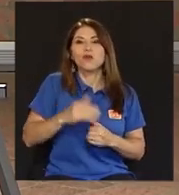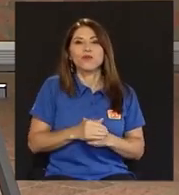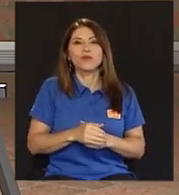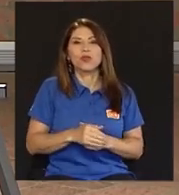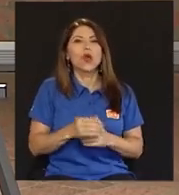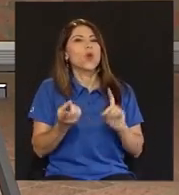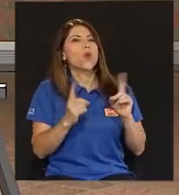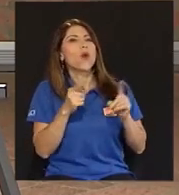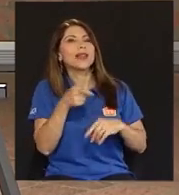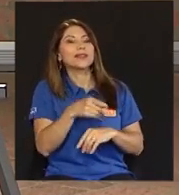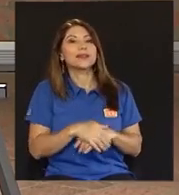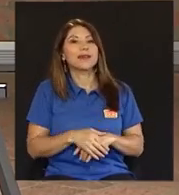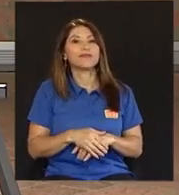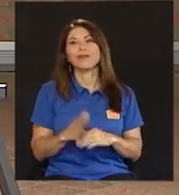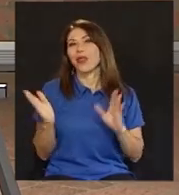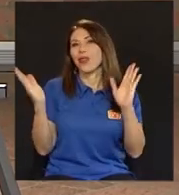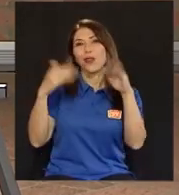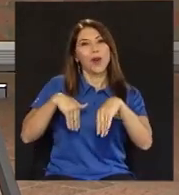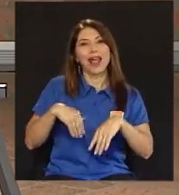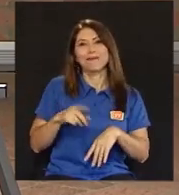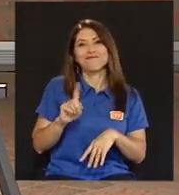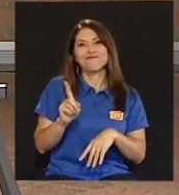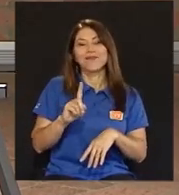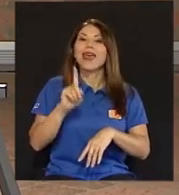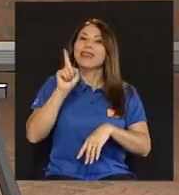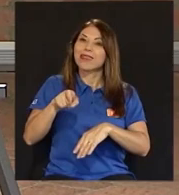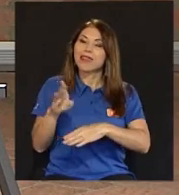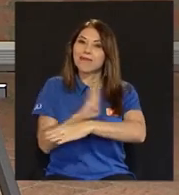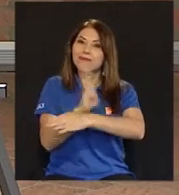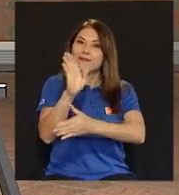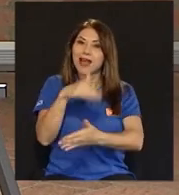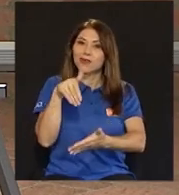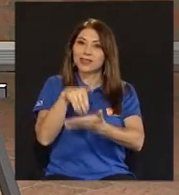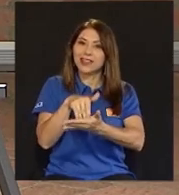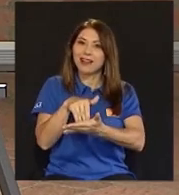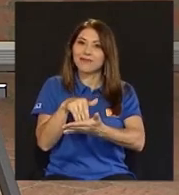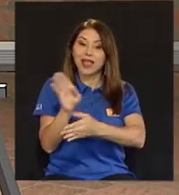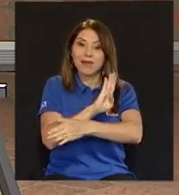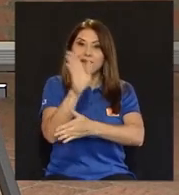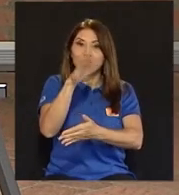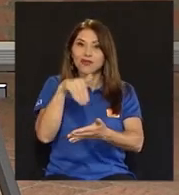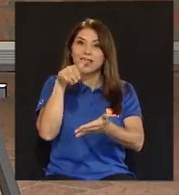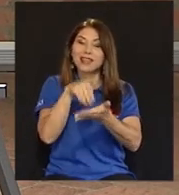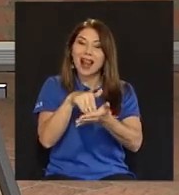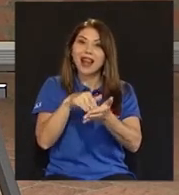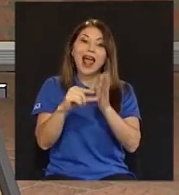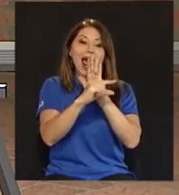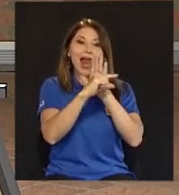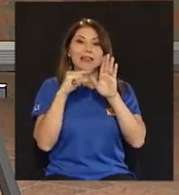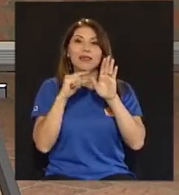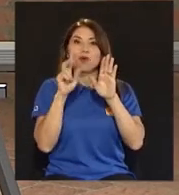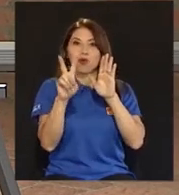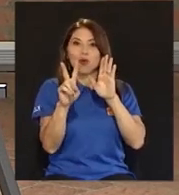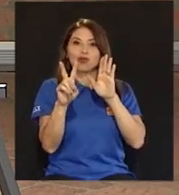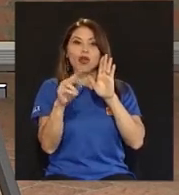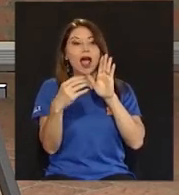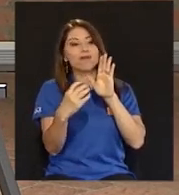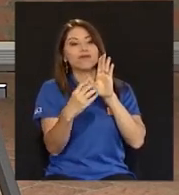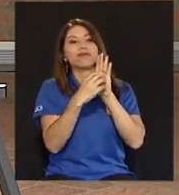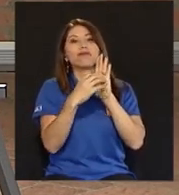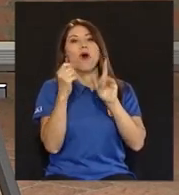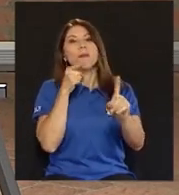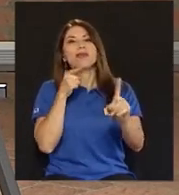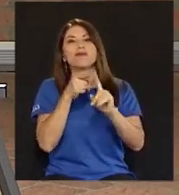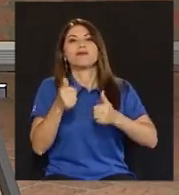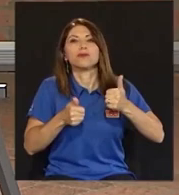No la hay exactamente, debería ser el Banco Central. El Banco Central, como tiene redactado en su artículo 2, ¿cuáles son sus objetivos? Ahí